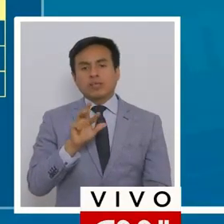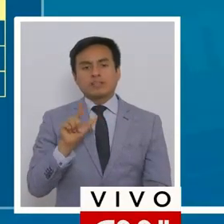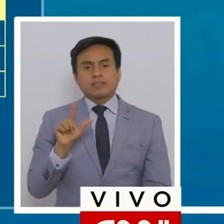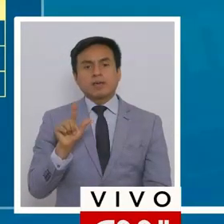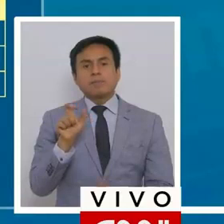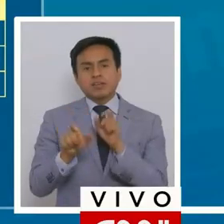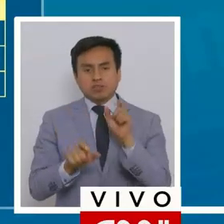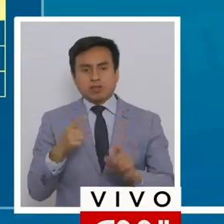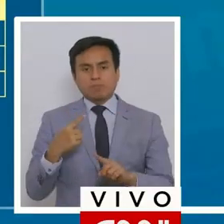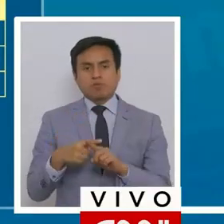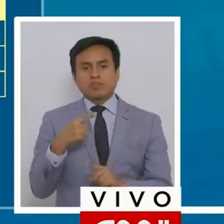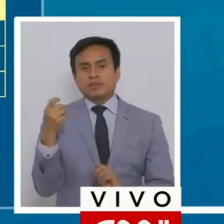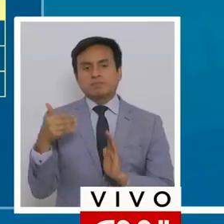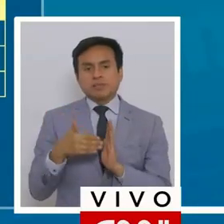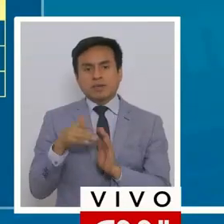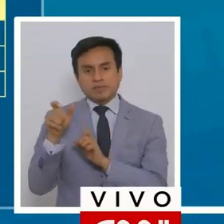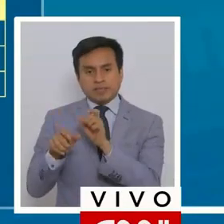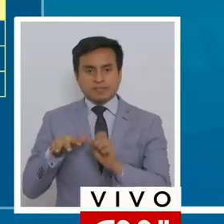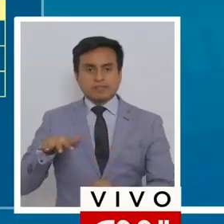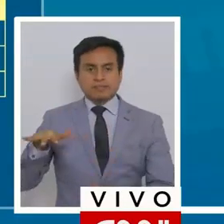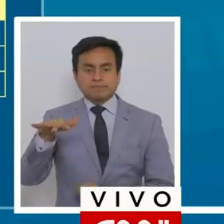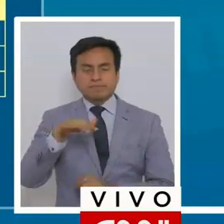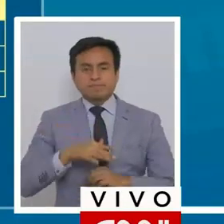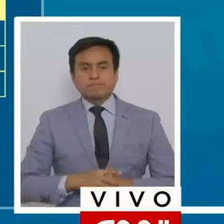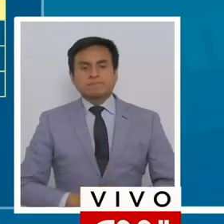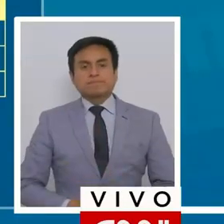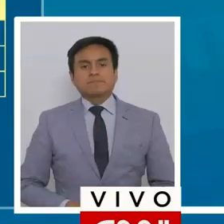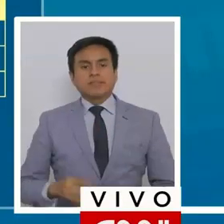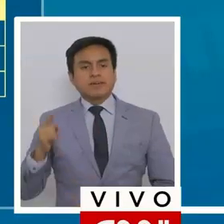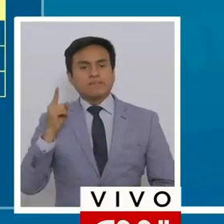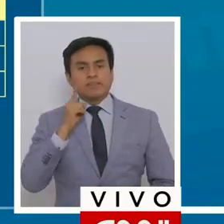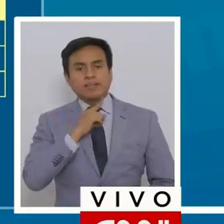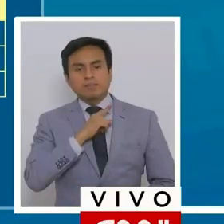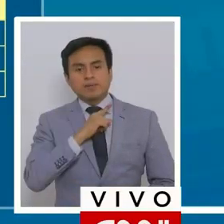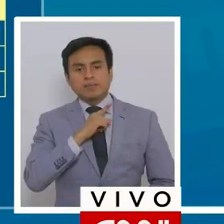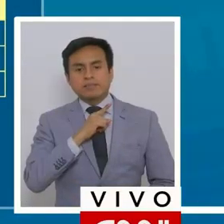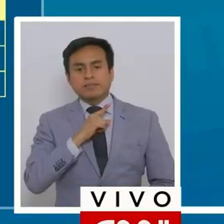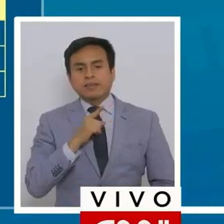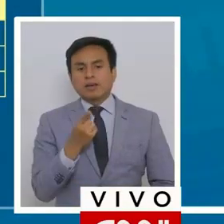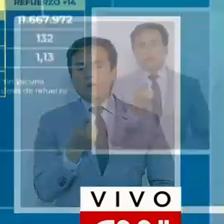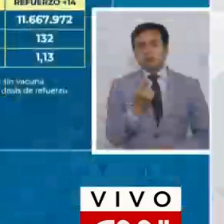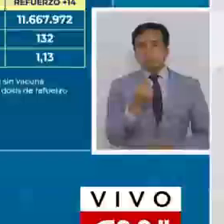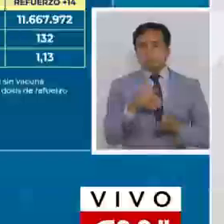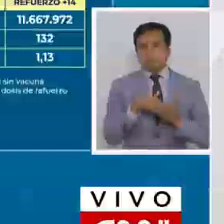1.97 personas por cada 100.000 habitantes. Finalmente, para las